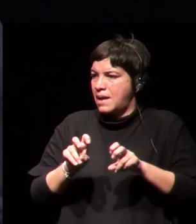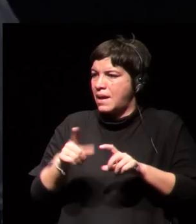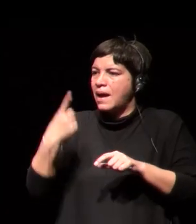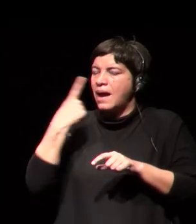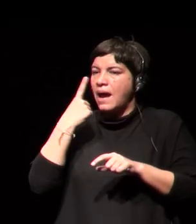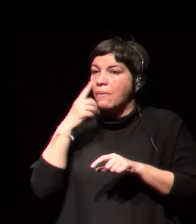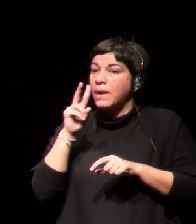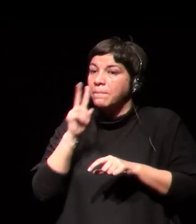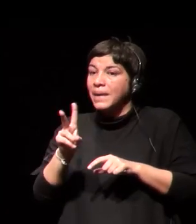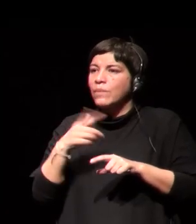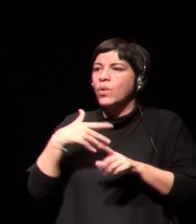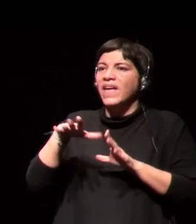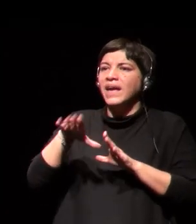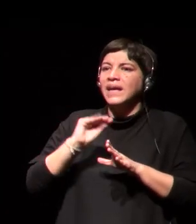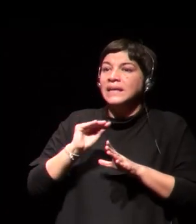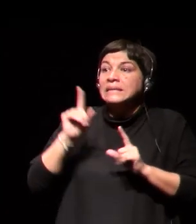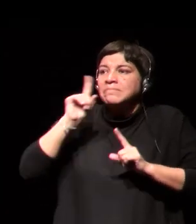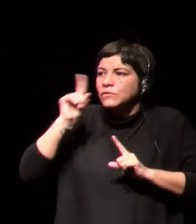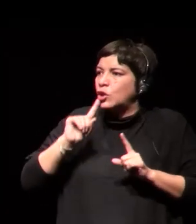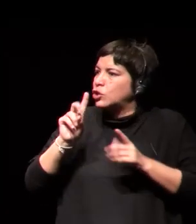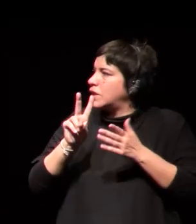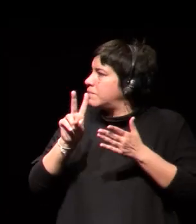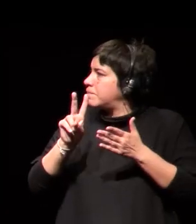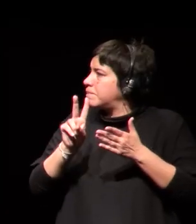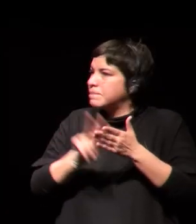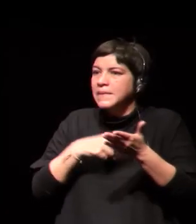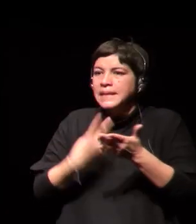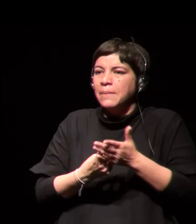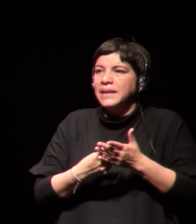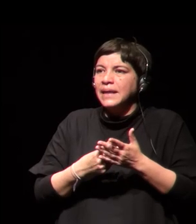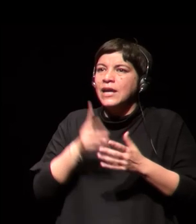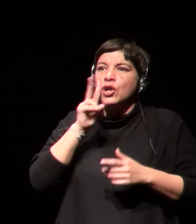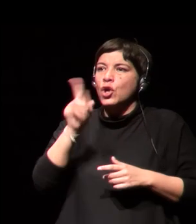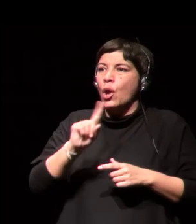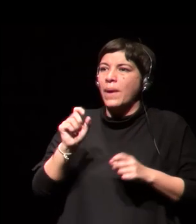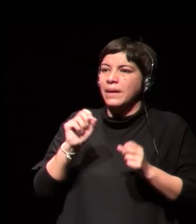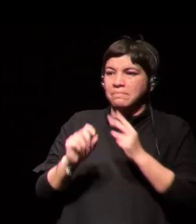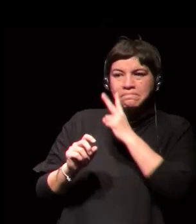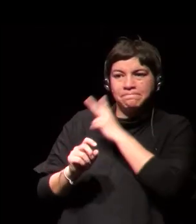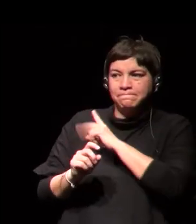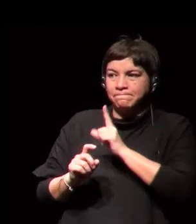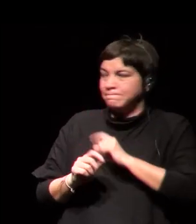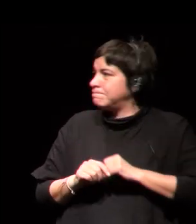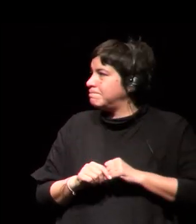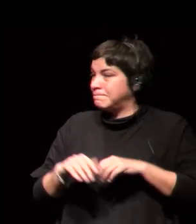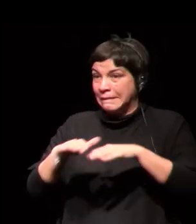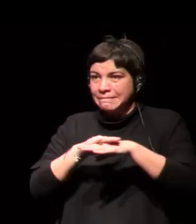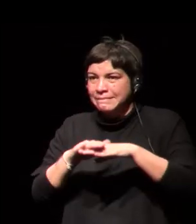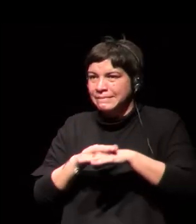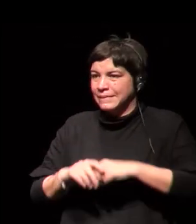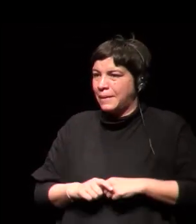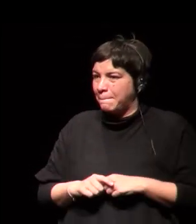No lo sé. La intérprete no ve la pantalla. Lo siento. Ah, ahora con el vídeo a ver si lo